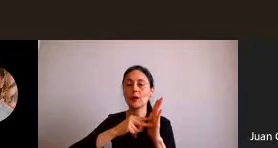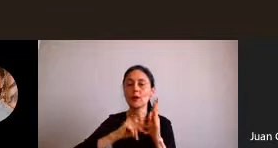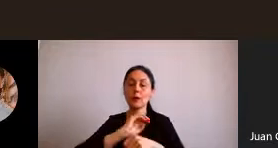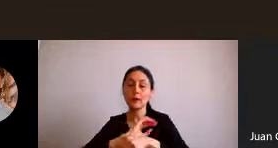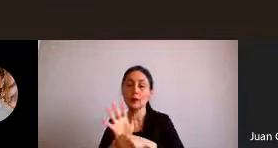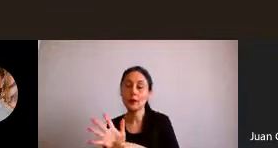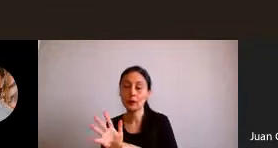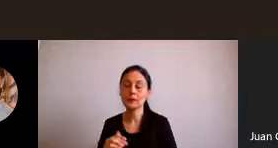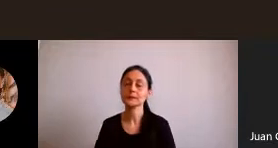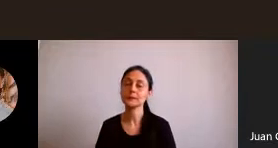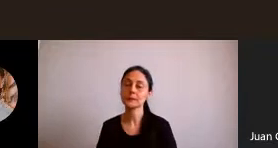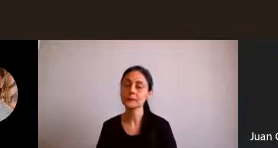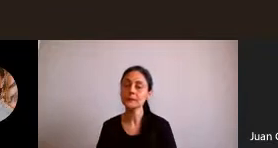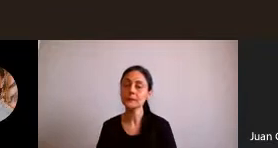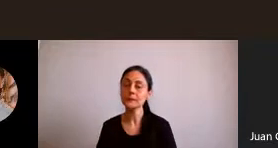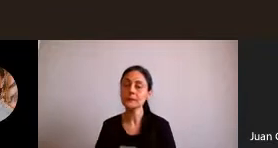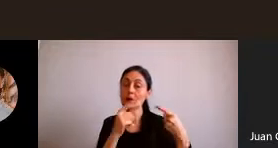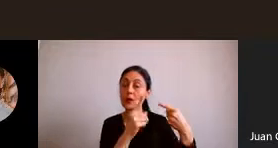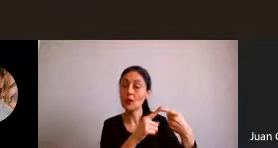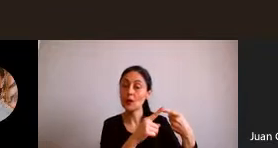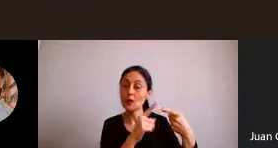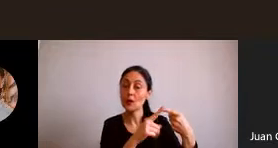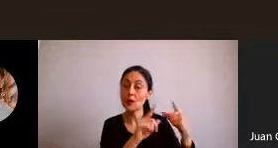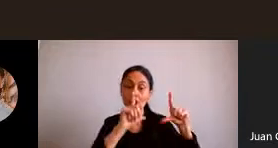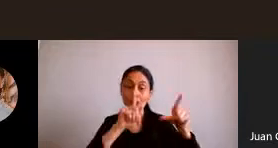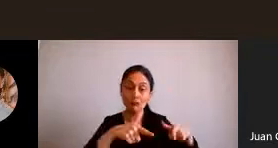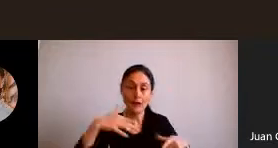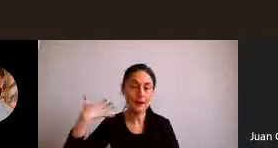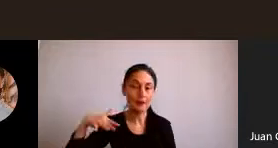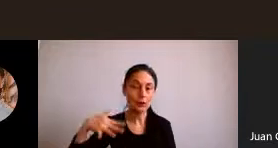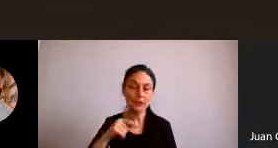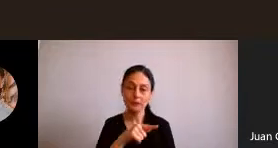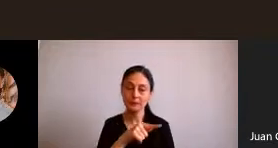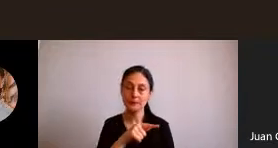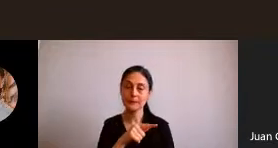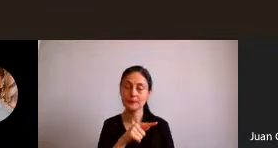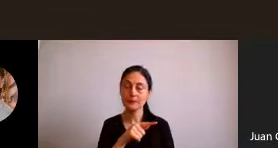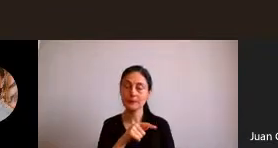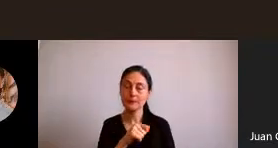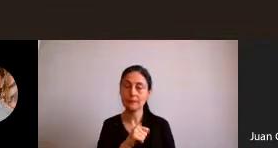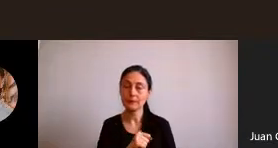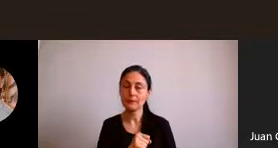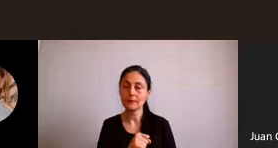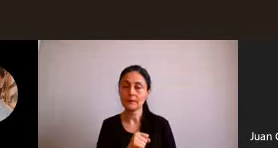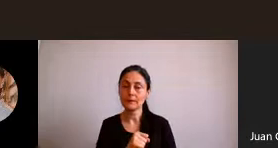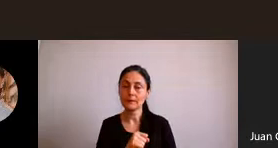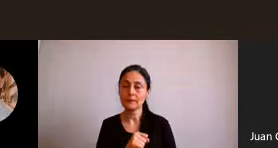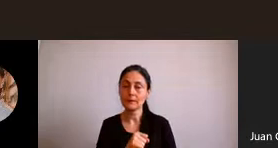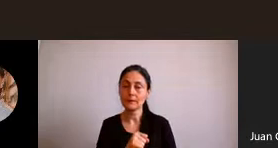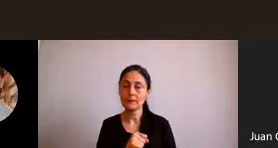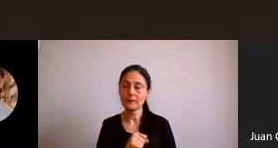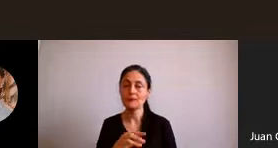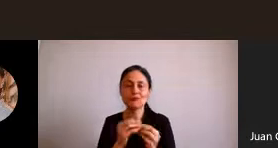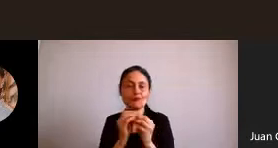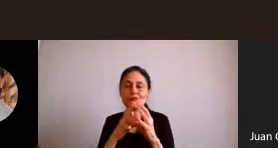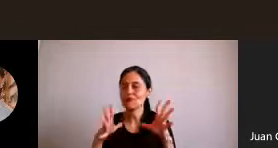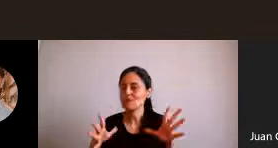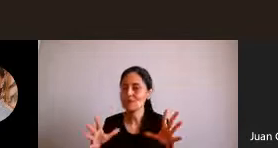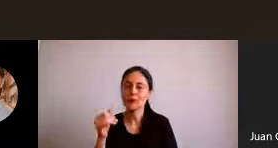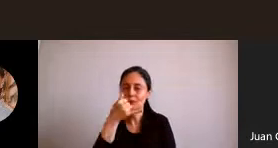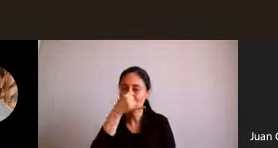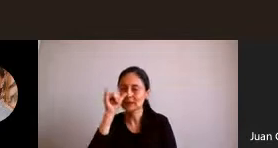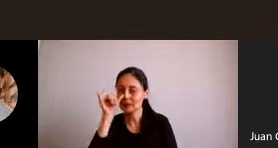¿ya? Un área importante es que estos pacientes COVID, al estar mucho tiempo con estos fármacos, en tiempo